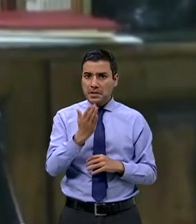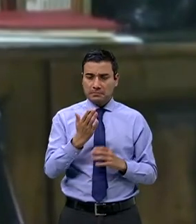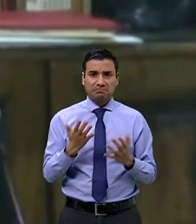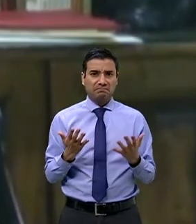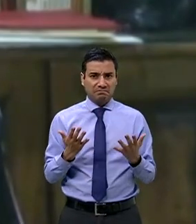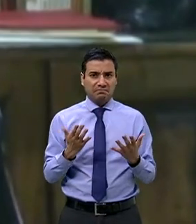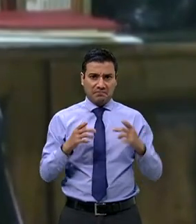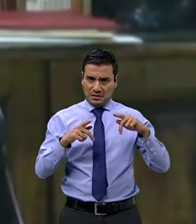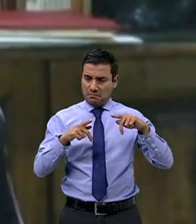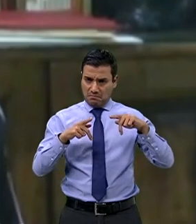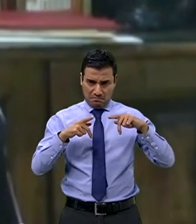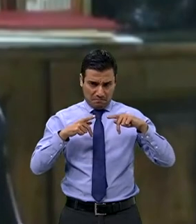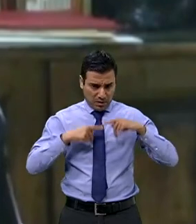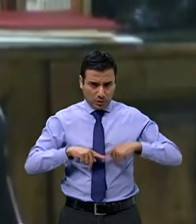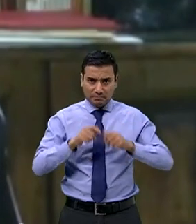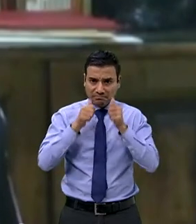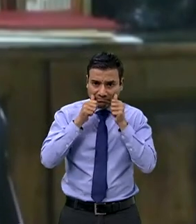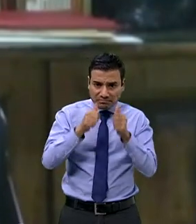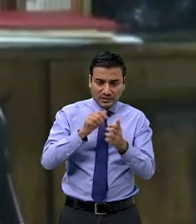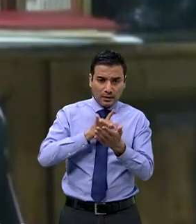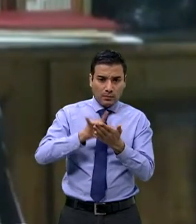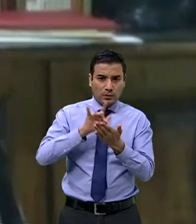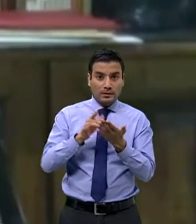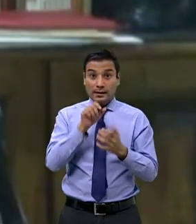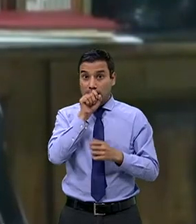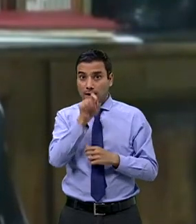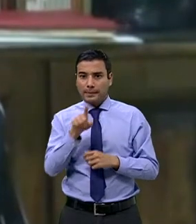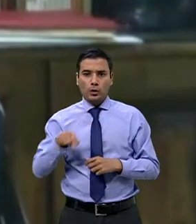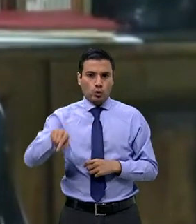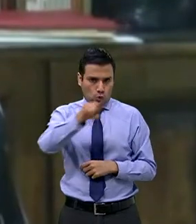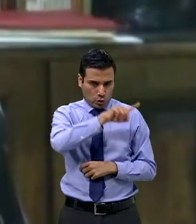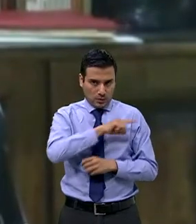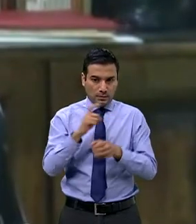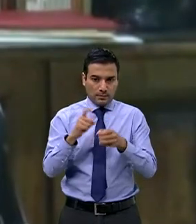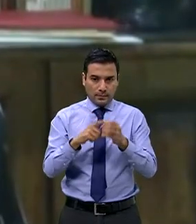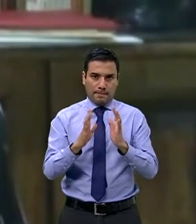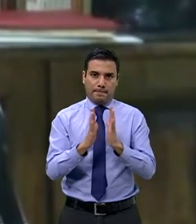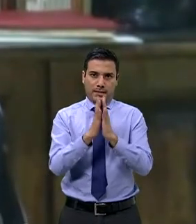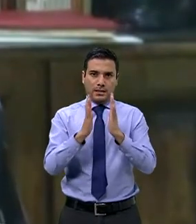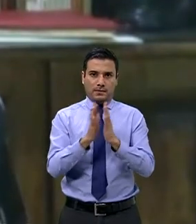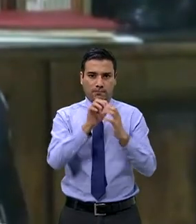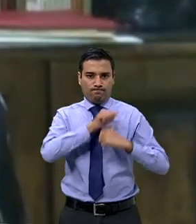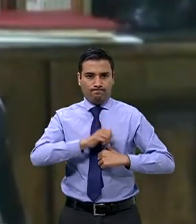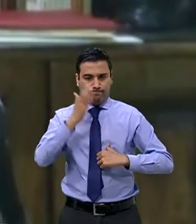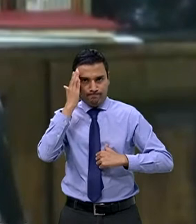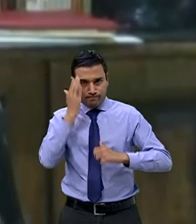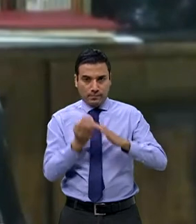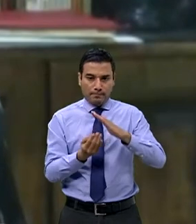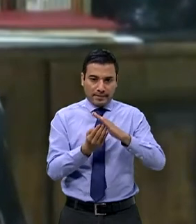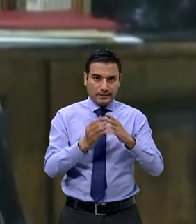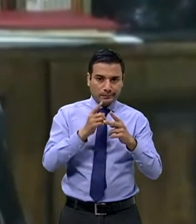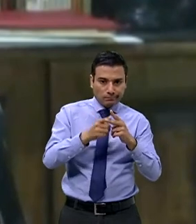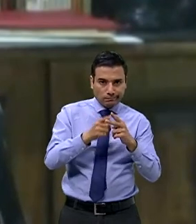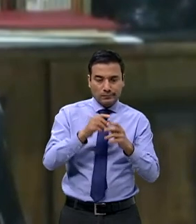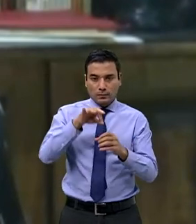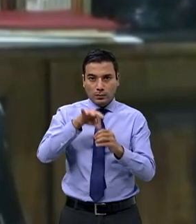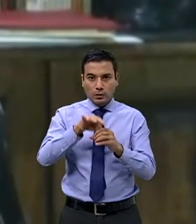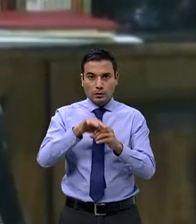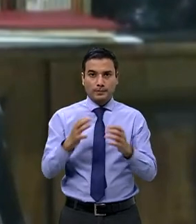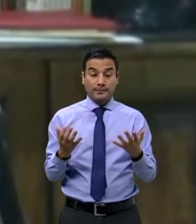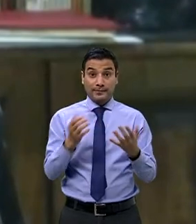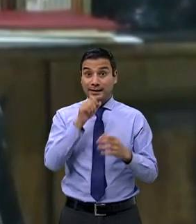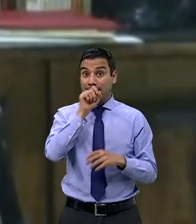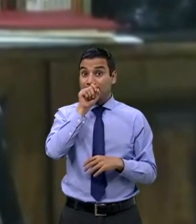con la ciudadanía que además estar en cada una de estas mesas receptoras de opinión cumple además porque fue un